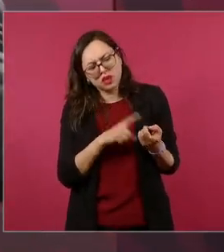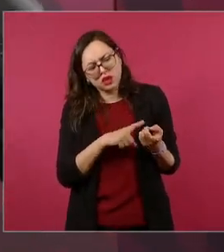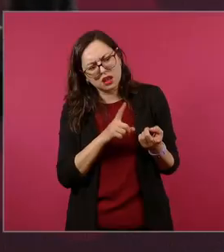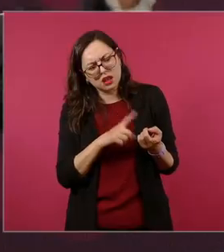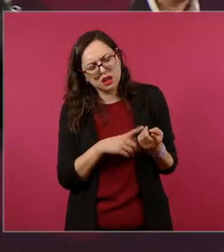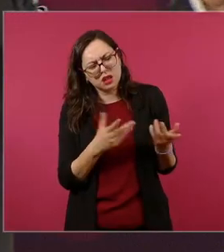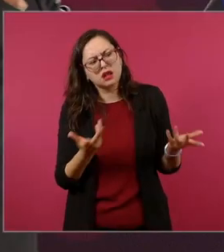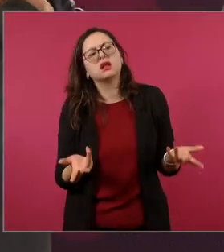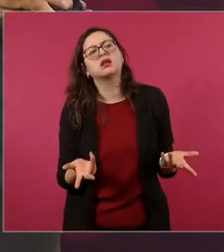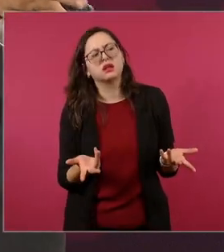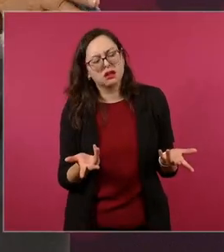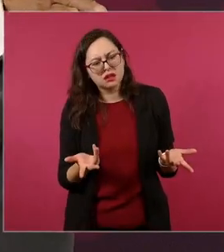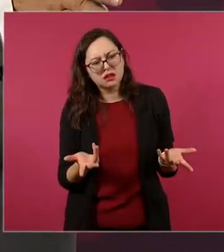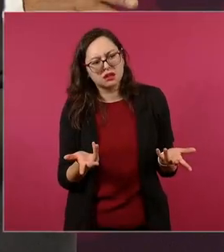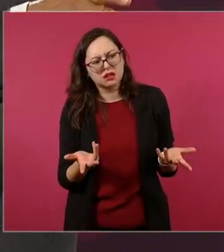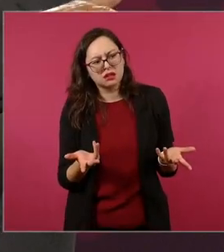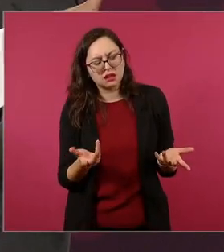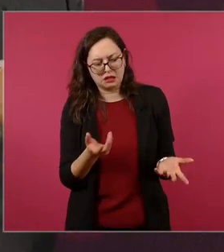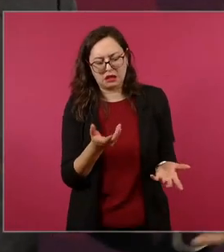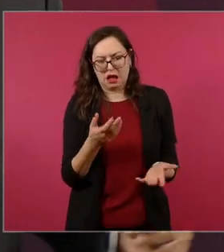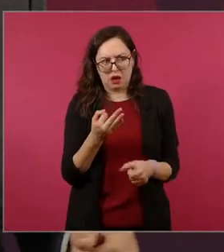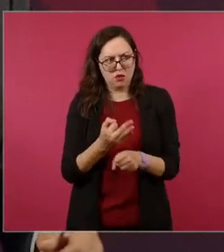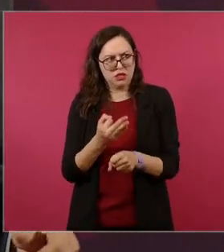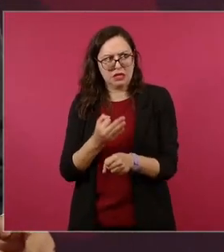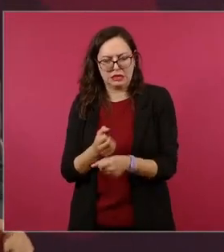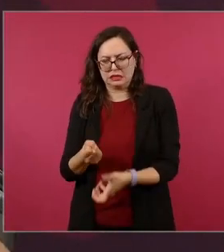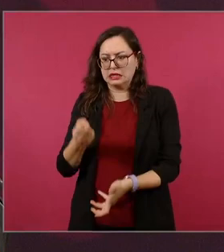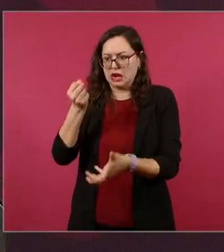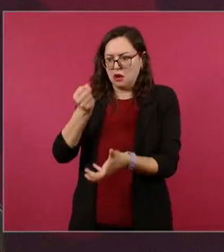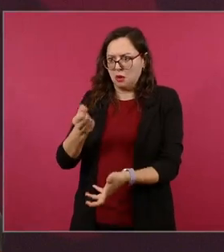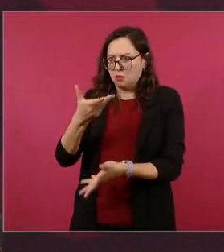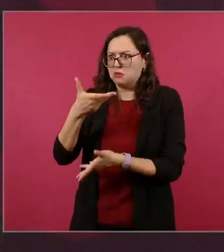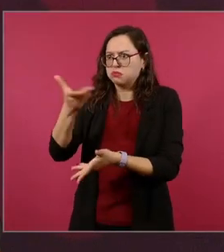Lo que ahora le llega al pueblo.